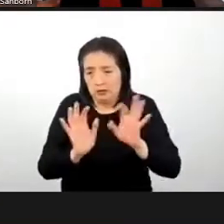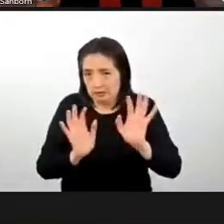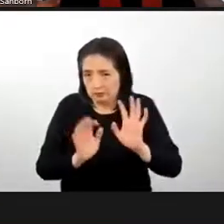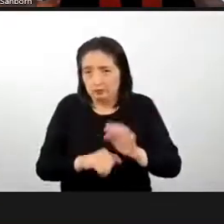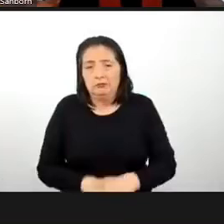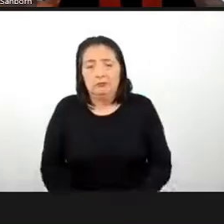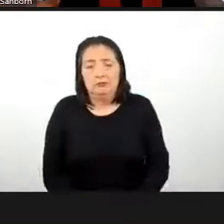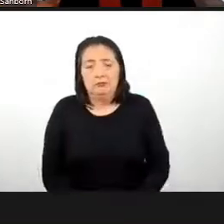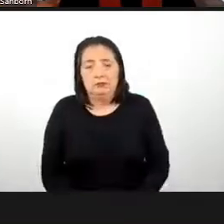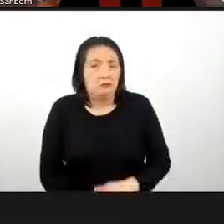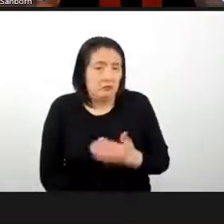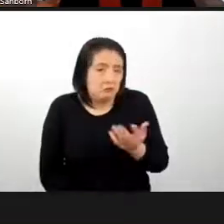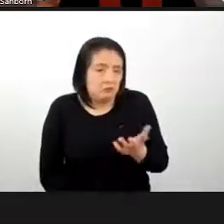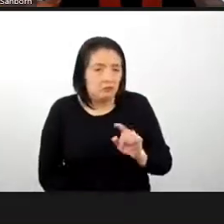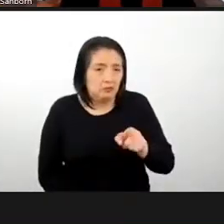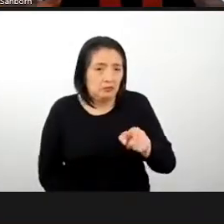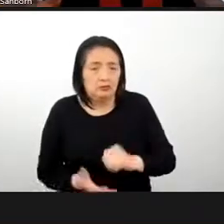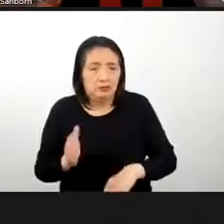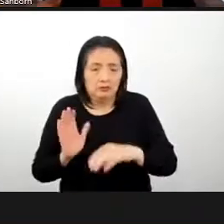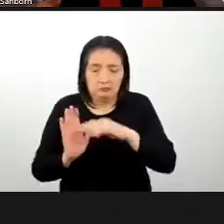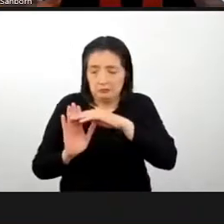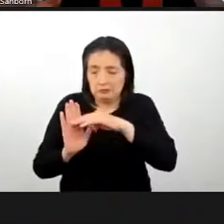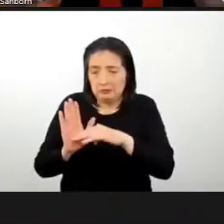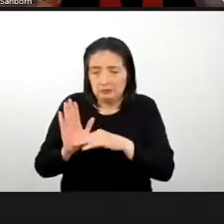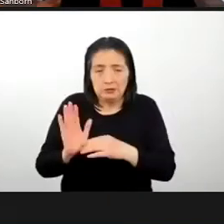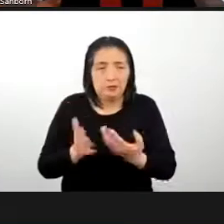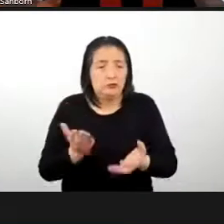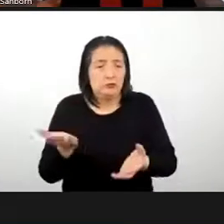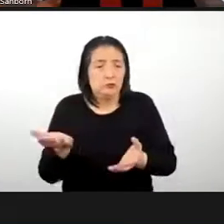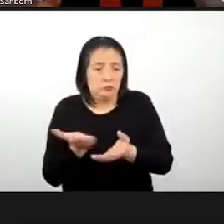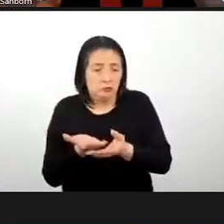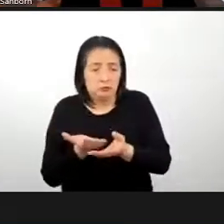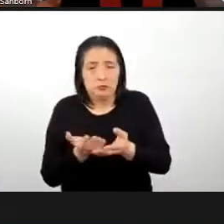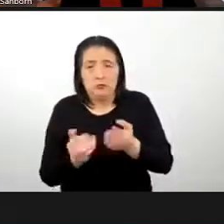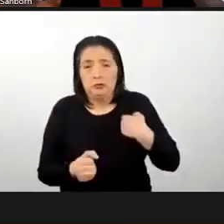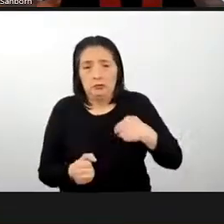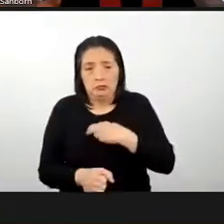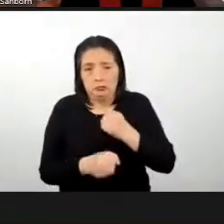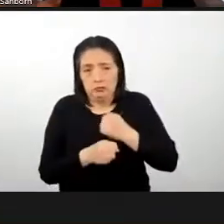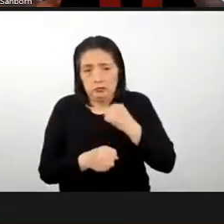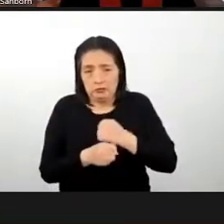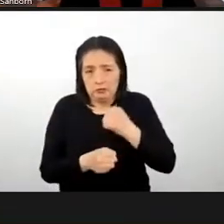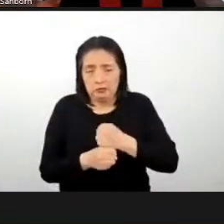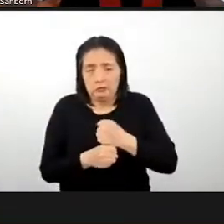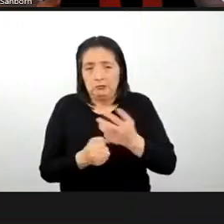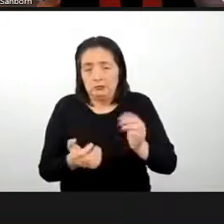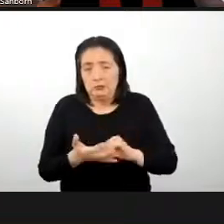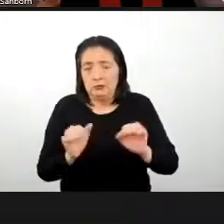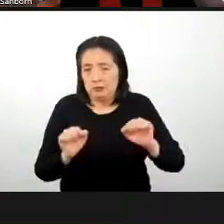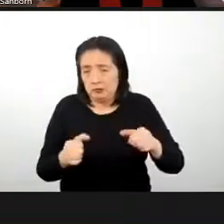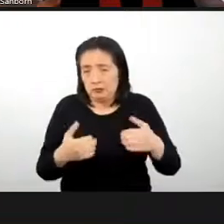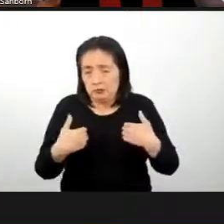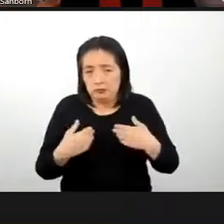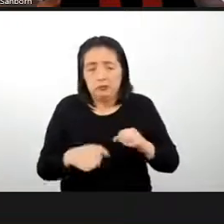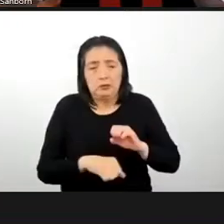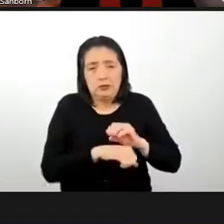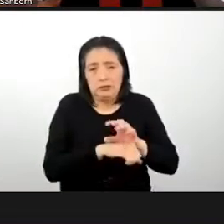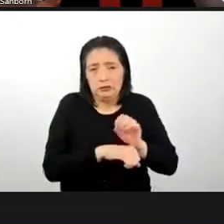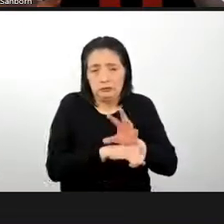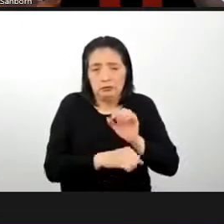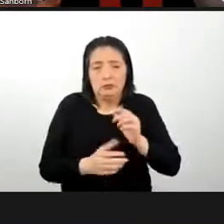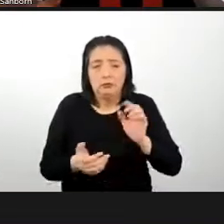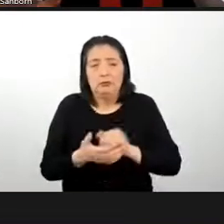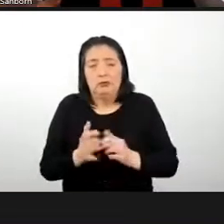Y ahí están para las medidas, que es un documento que trabajamos mucho. Contamos con el asesoramiento de